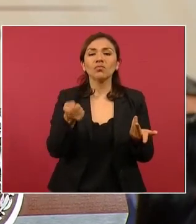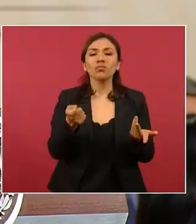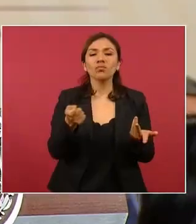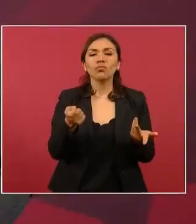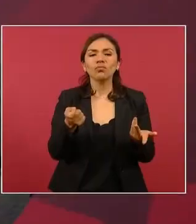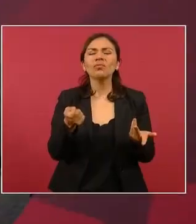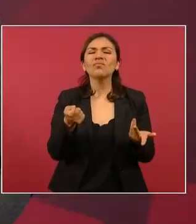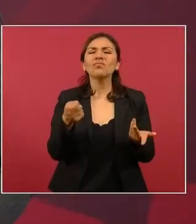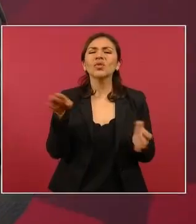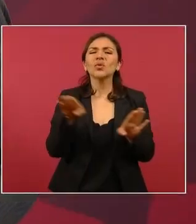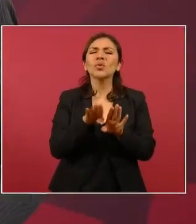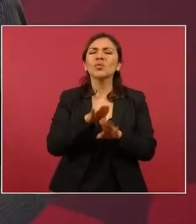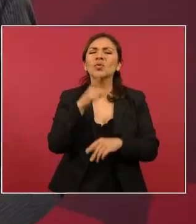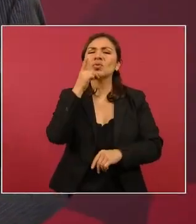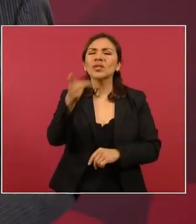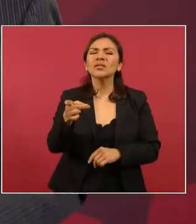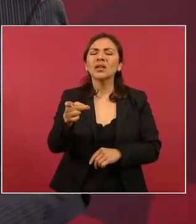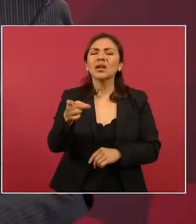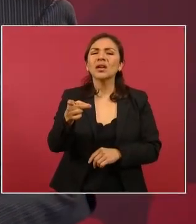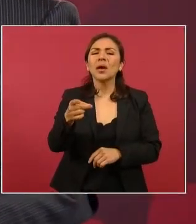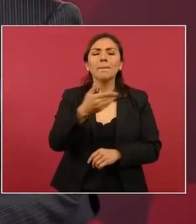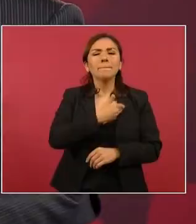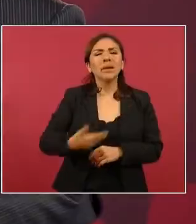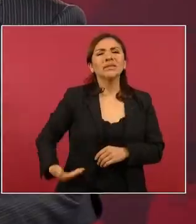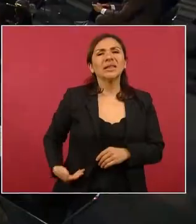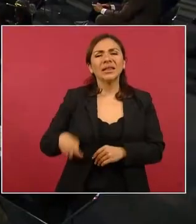le llamó al presidente Calles?